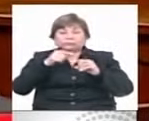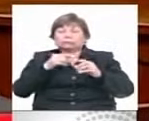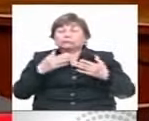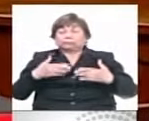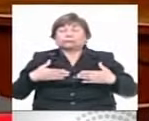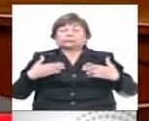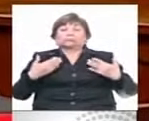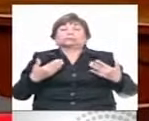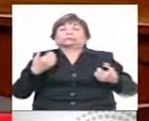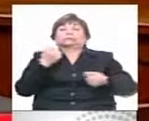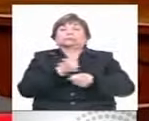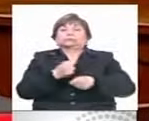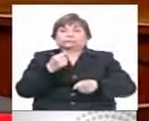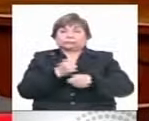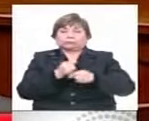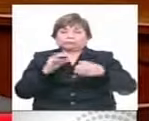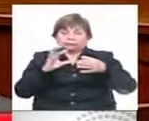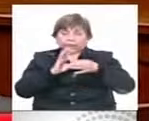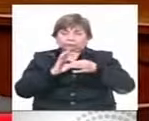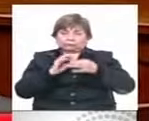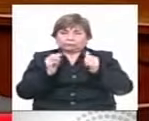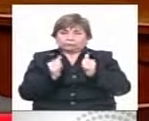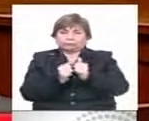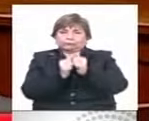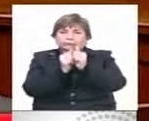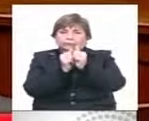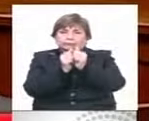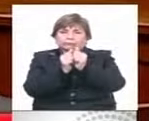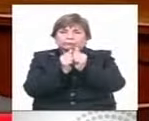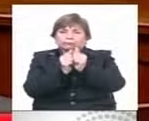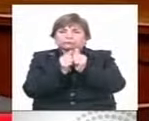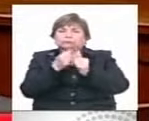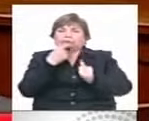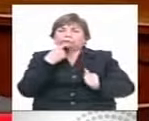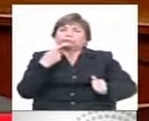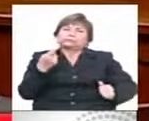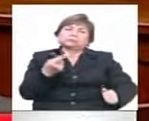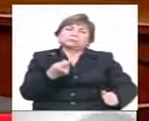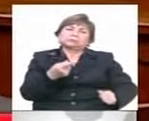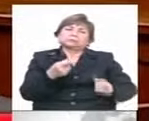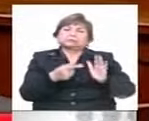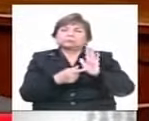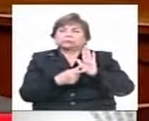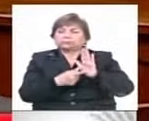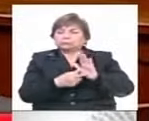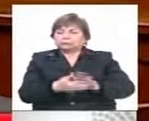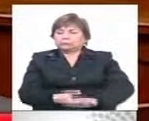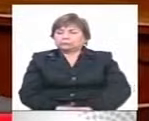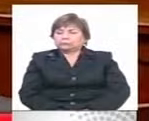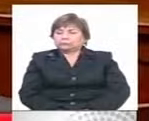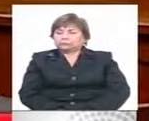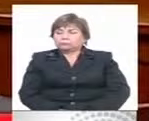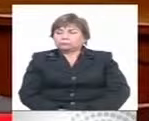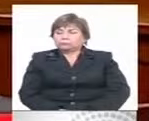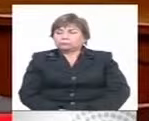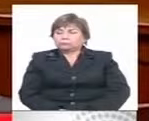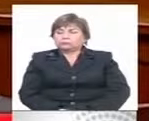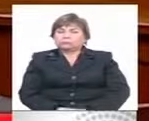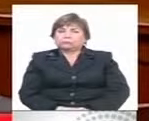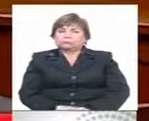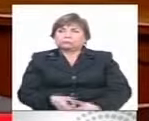que podamos trabajar juntos en lo que son nuestros indicadores de crecimiento económico y que